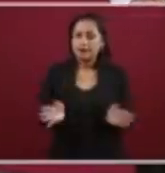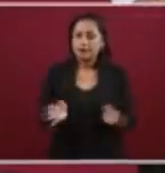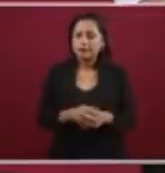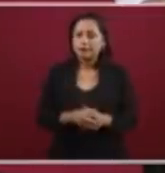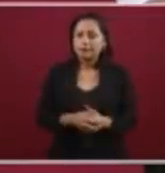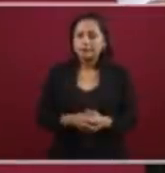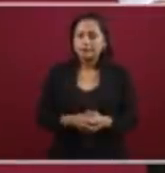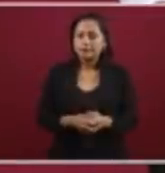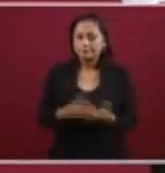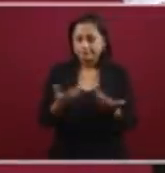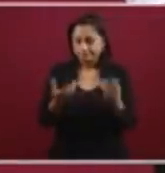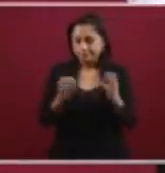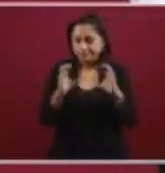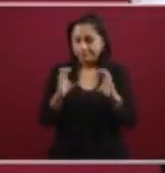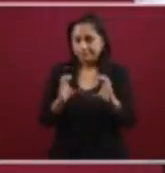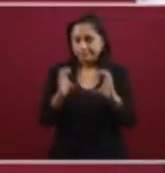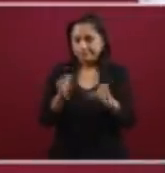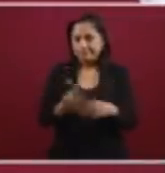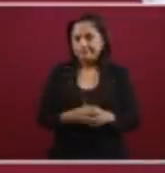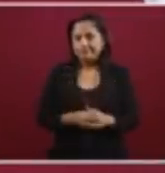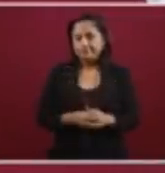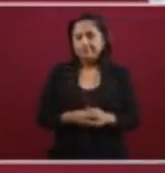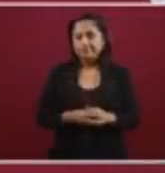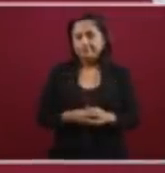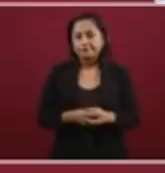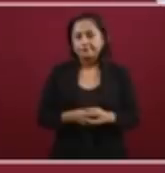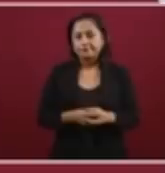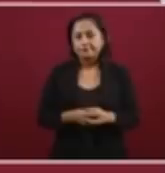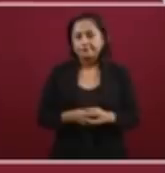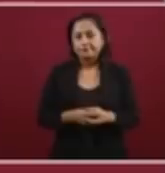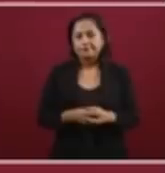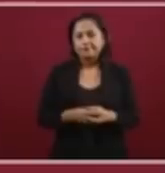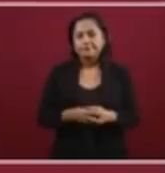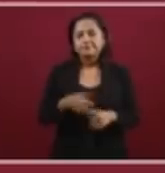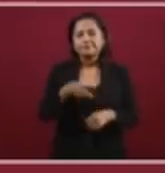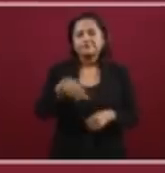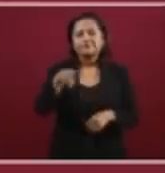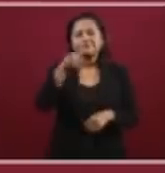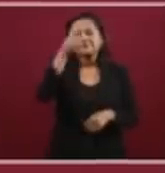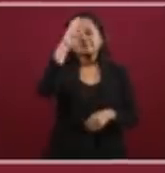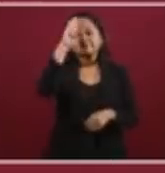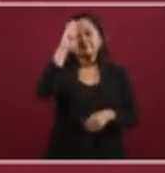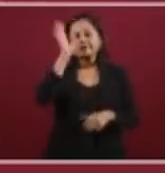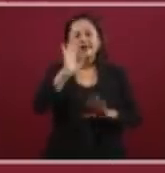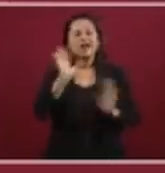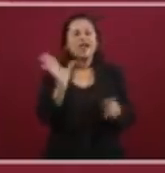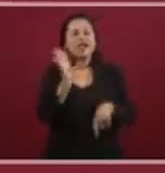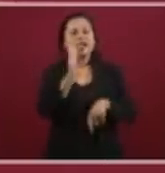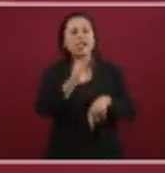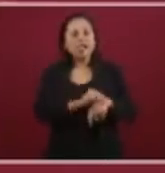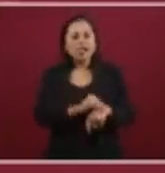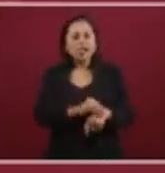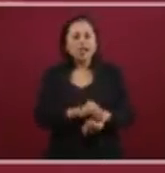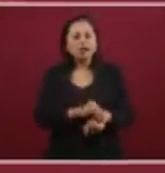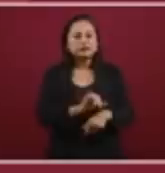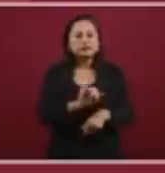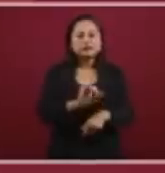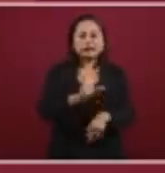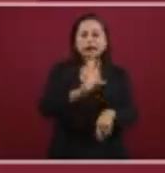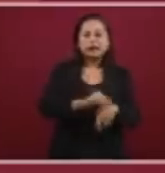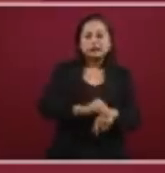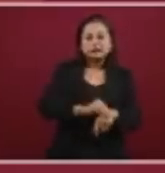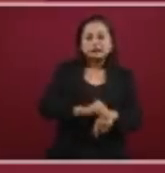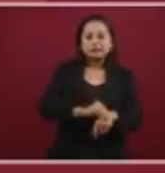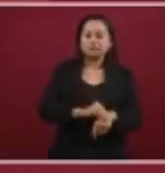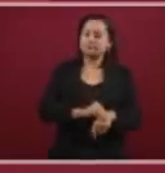ya no se puede permitir este tipo de conductas todos